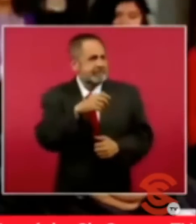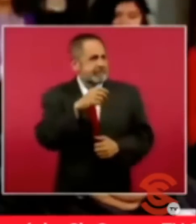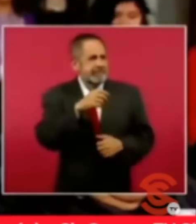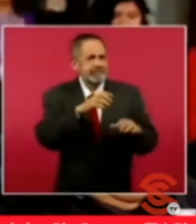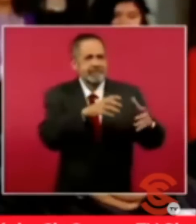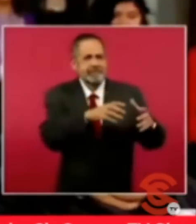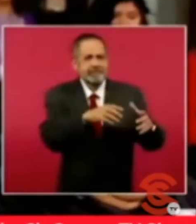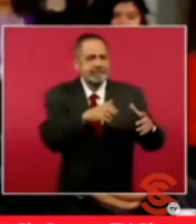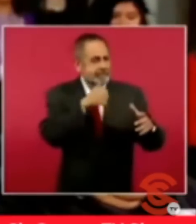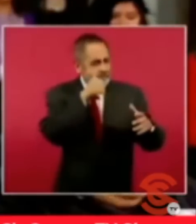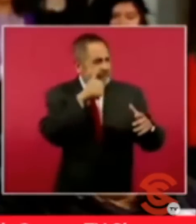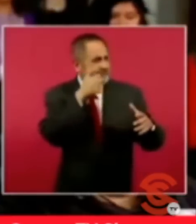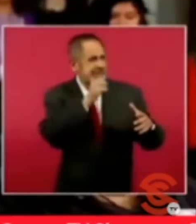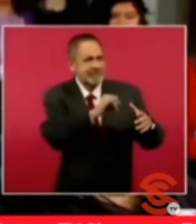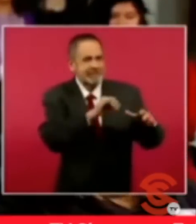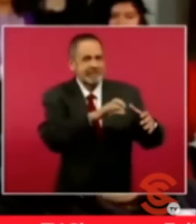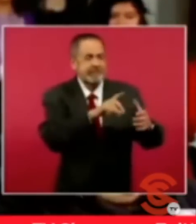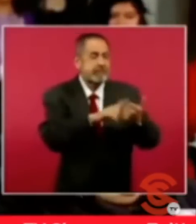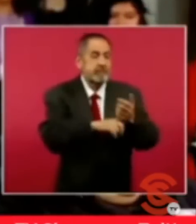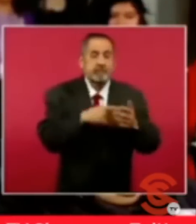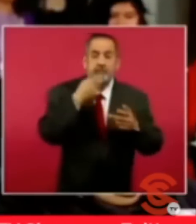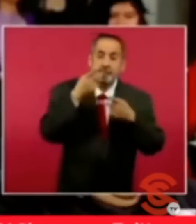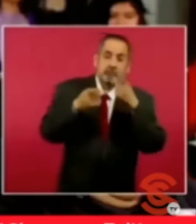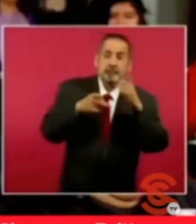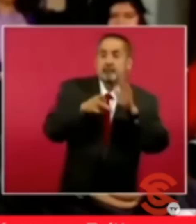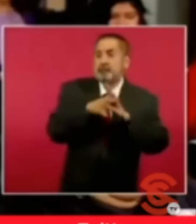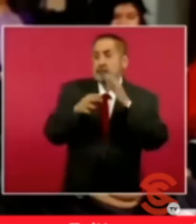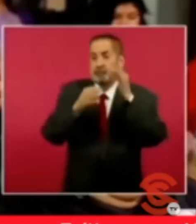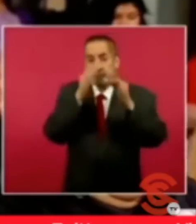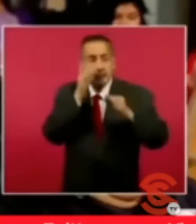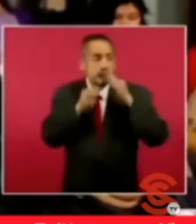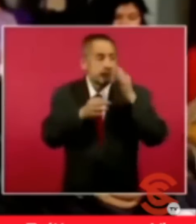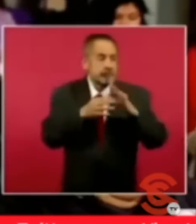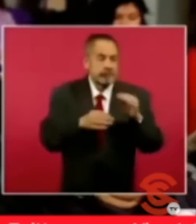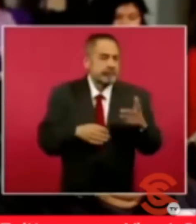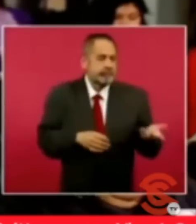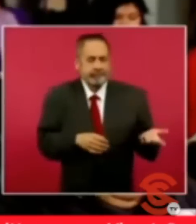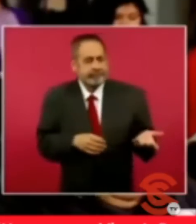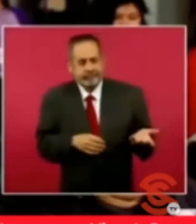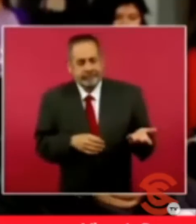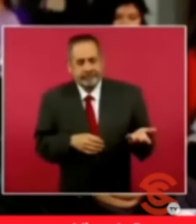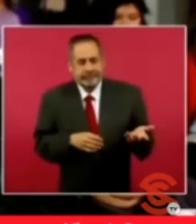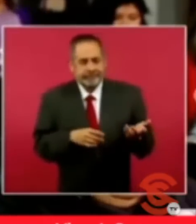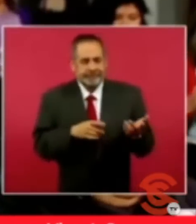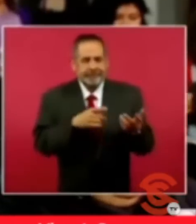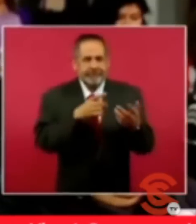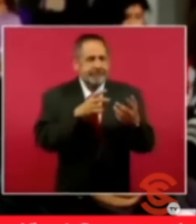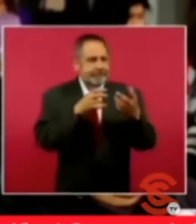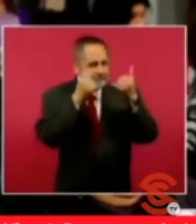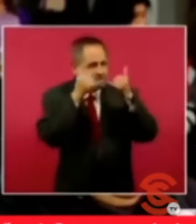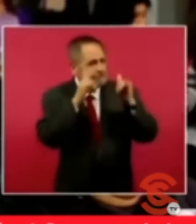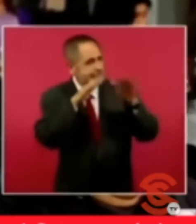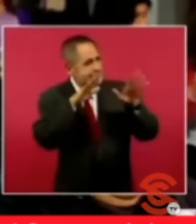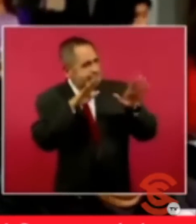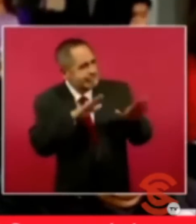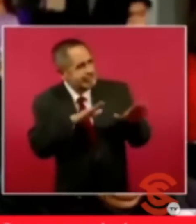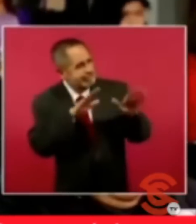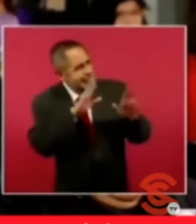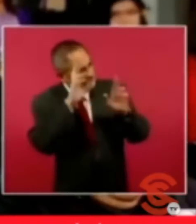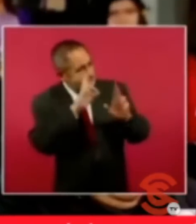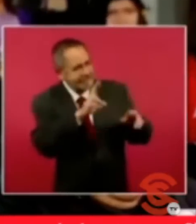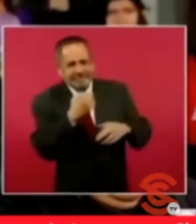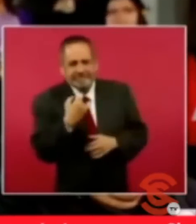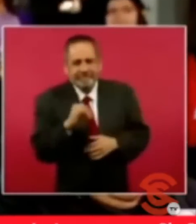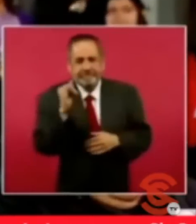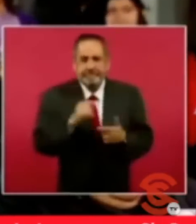operandi de algunos personajes que se dicen pues grandes periodistas, vacas sagradas de esta élite, y